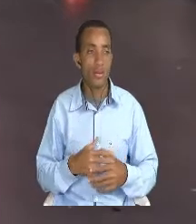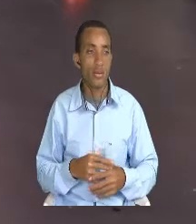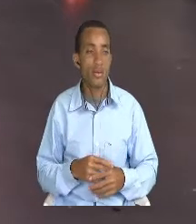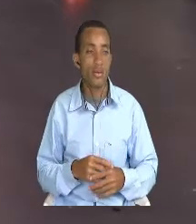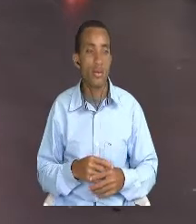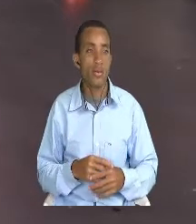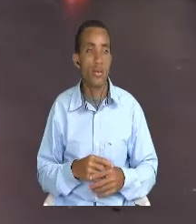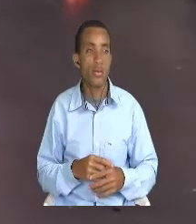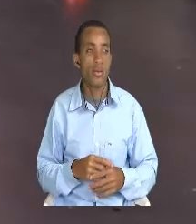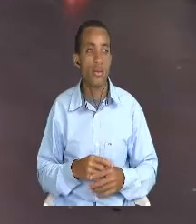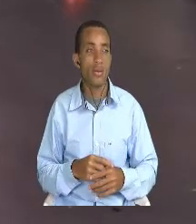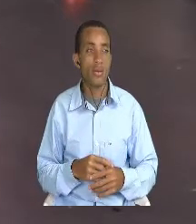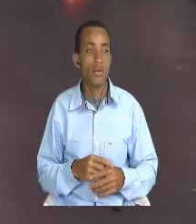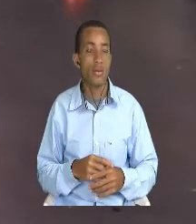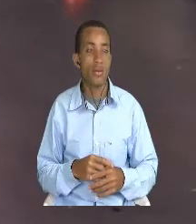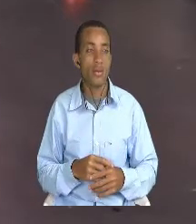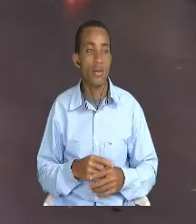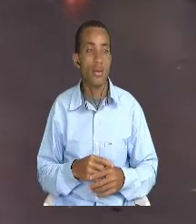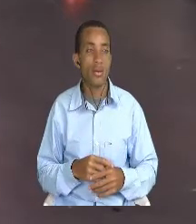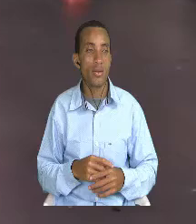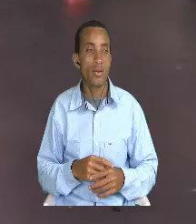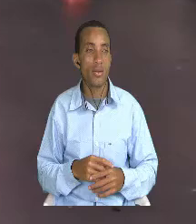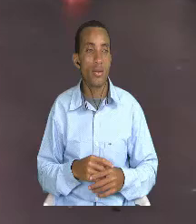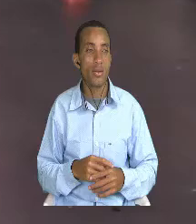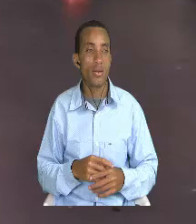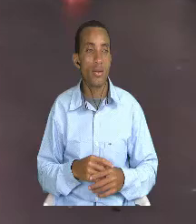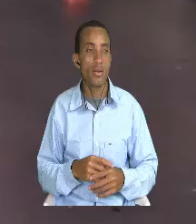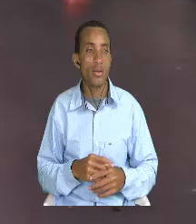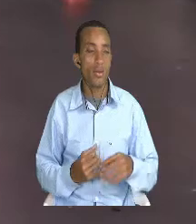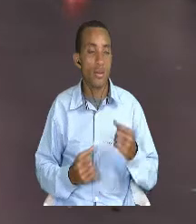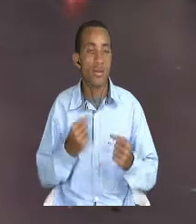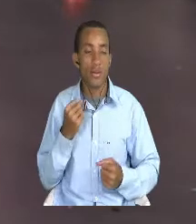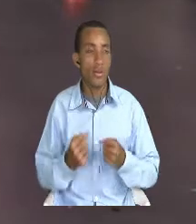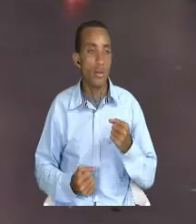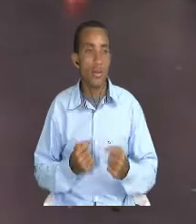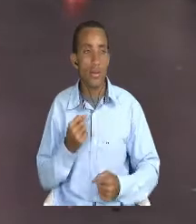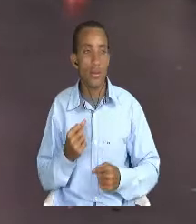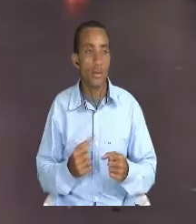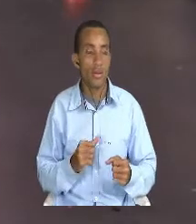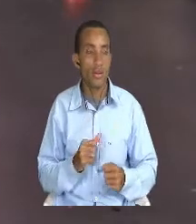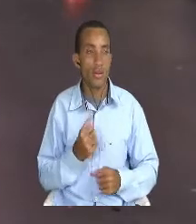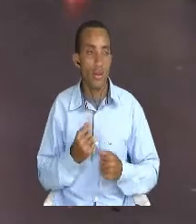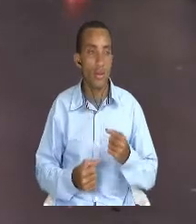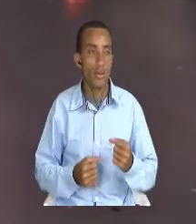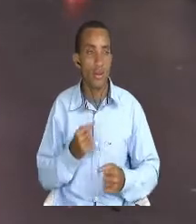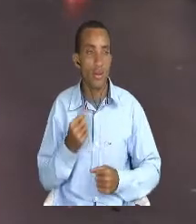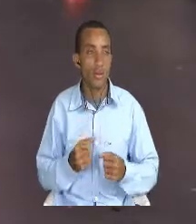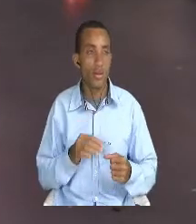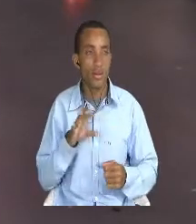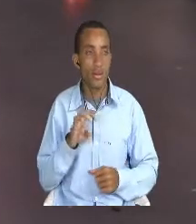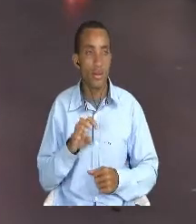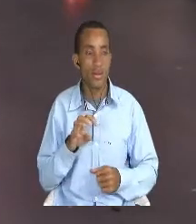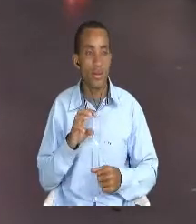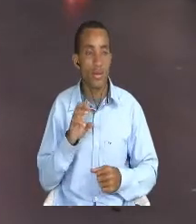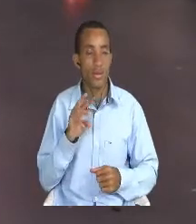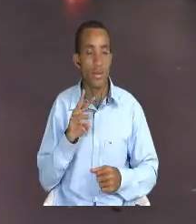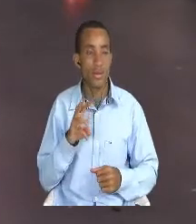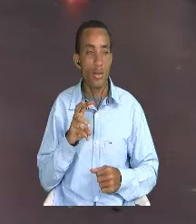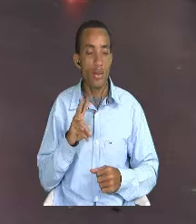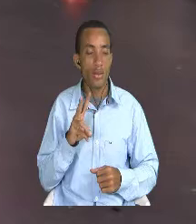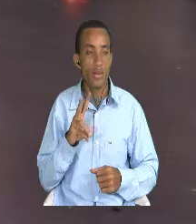sigo, sigo, sigo. Exacto. Vamos un poquito más, 10 segundos más. 9, 8,